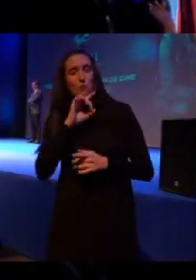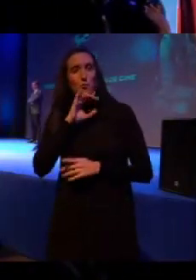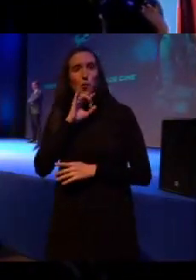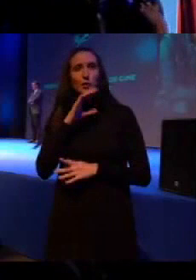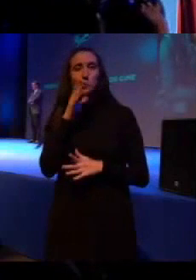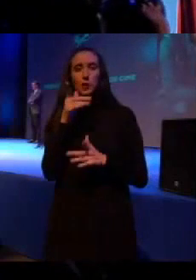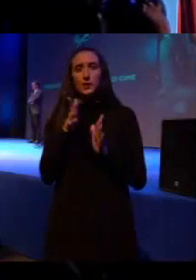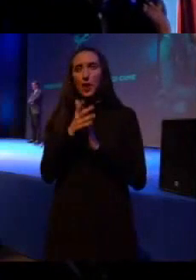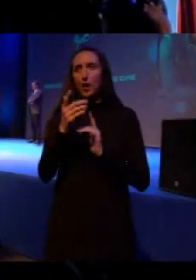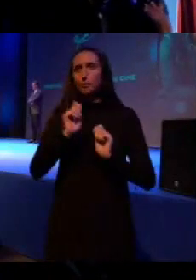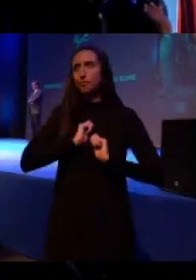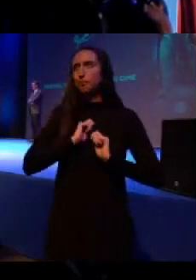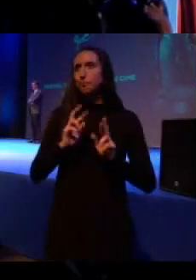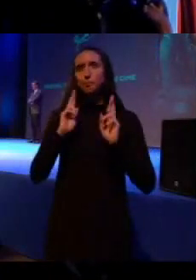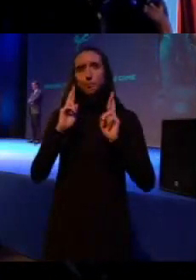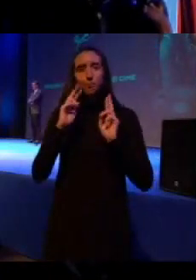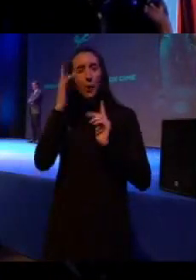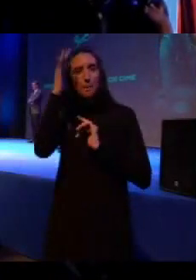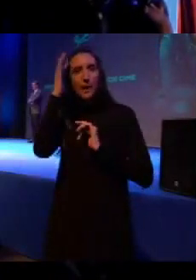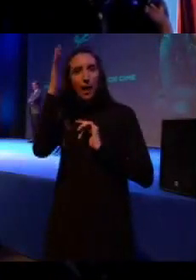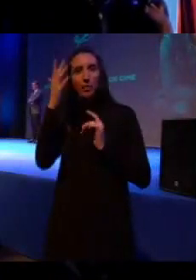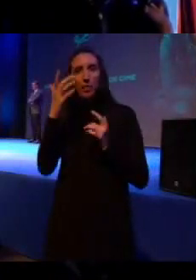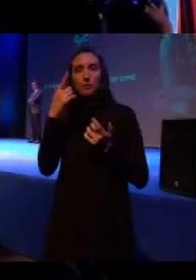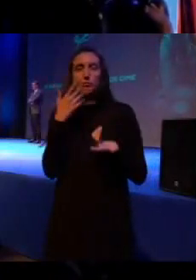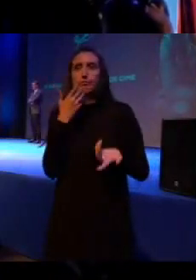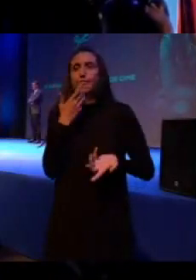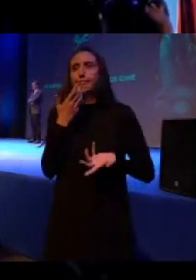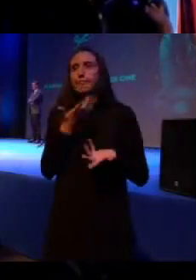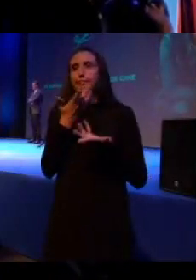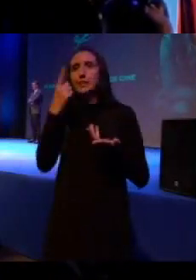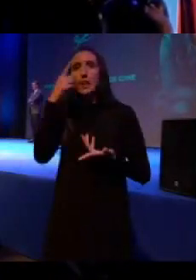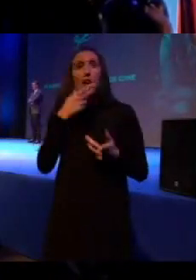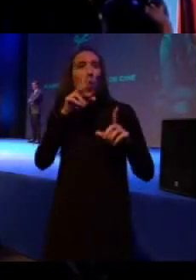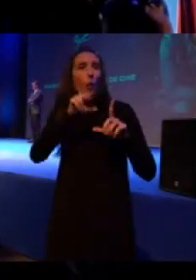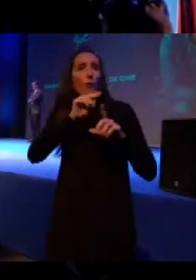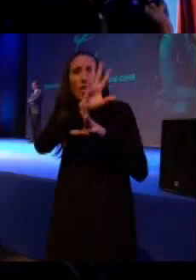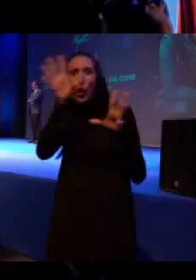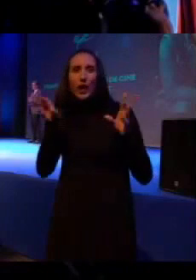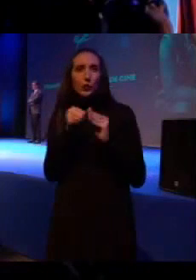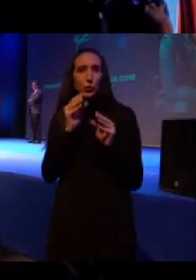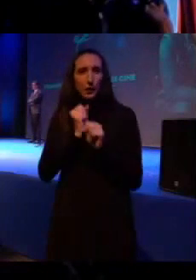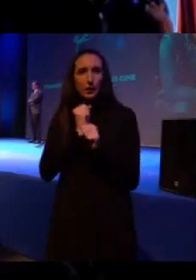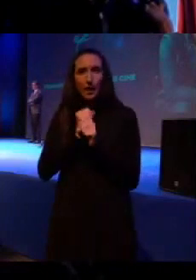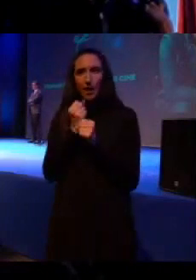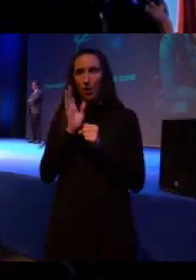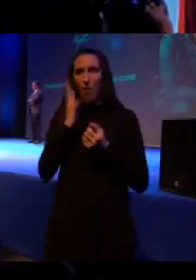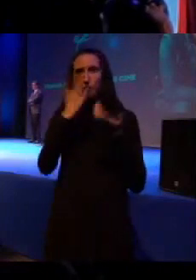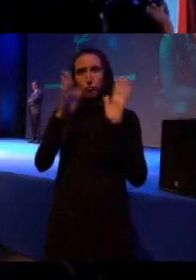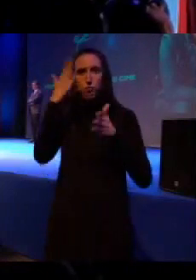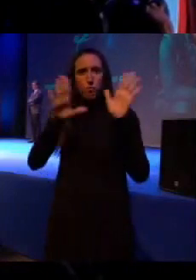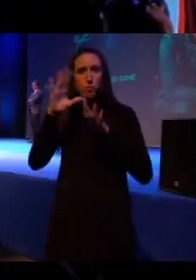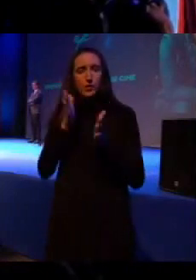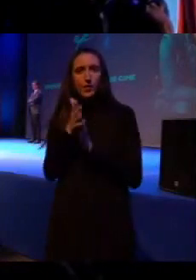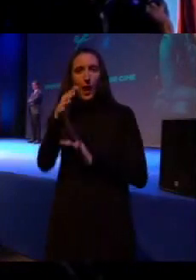además da mucha esperanza para saber que si en solamente un vídeo resumen de los trabajos que se han presentado ya se